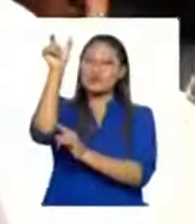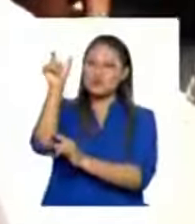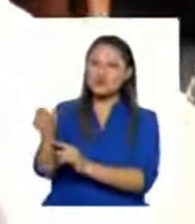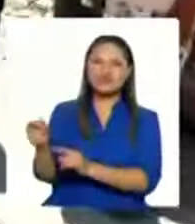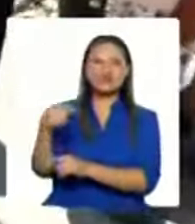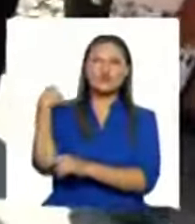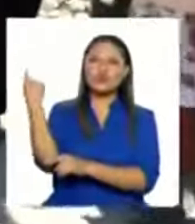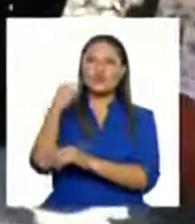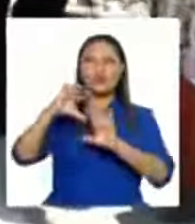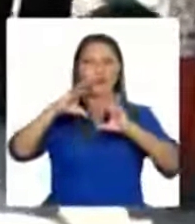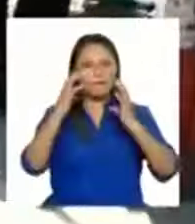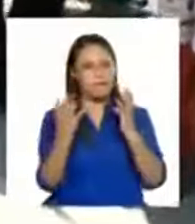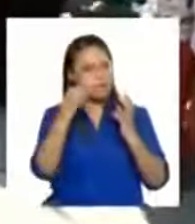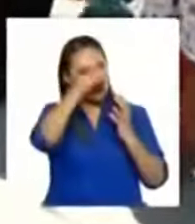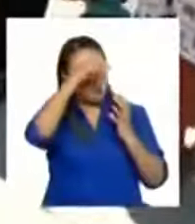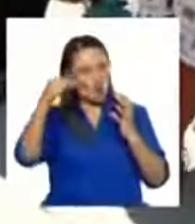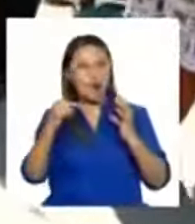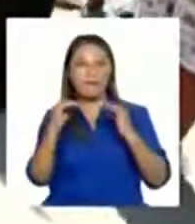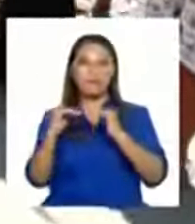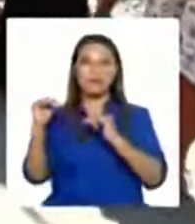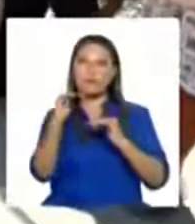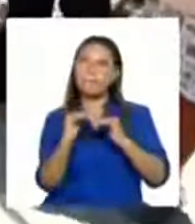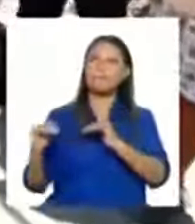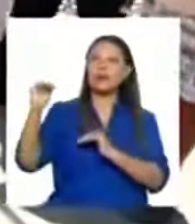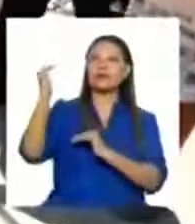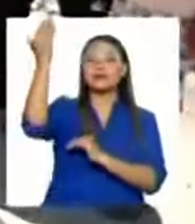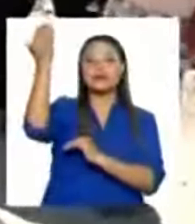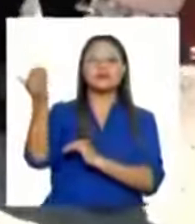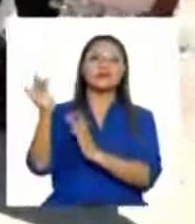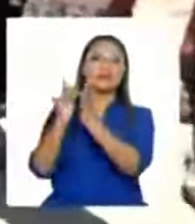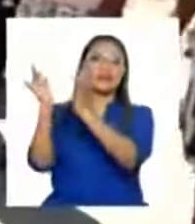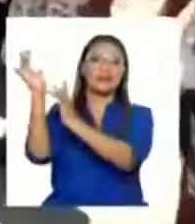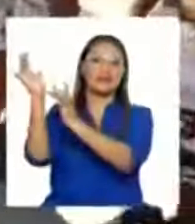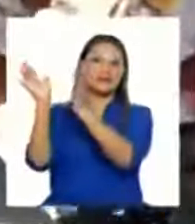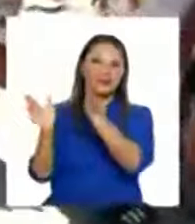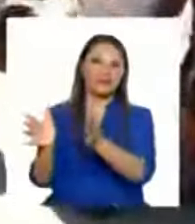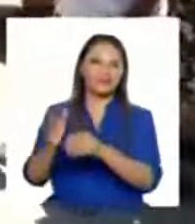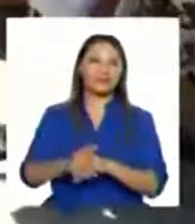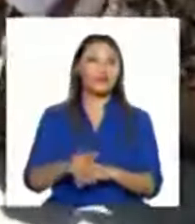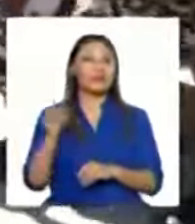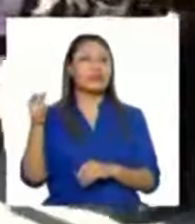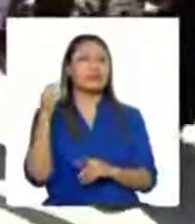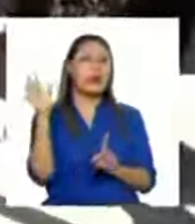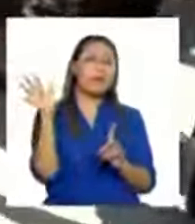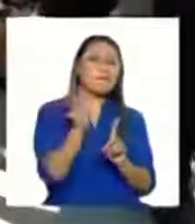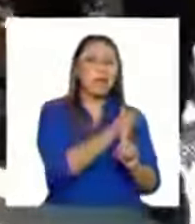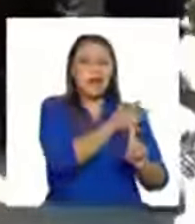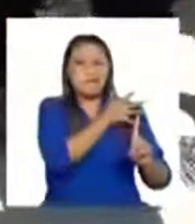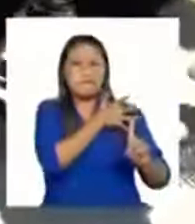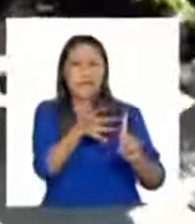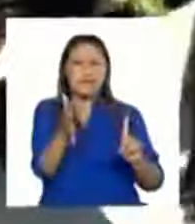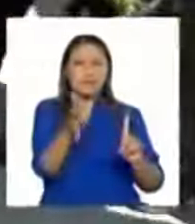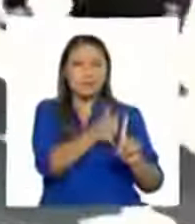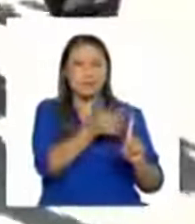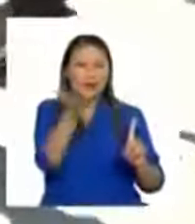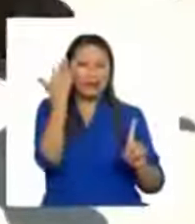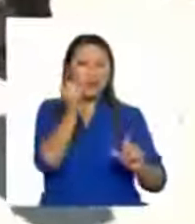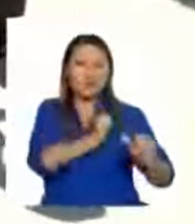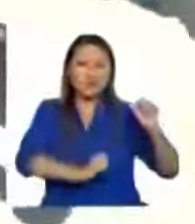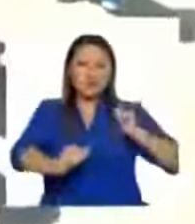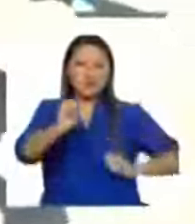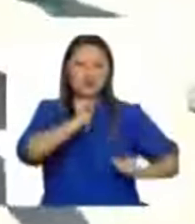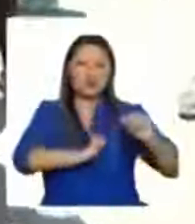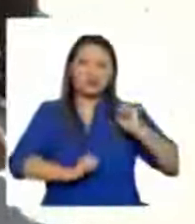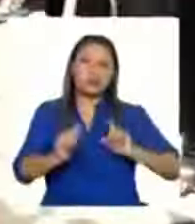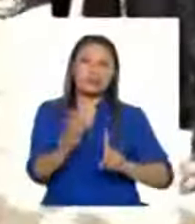importante en la humanidad. Latigazos de soldados romanos nos recordaron la crueldad con la que fue tratado el Mesías en sus últimas horas